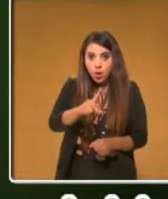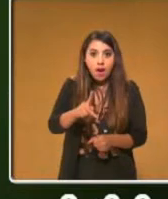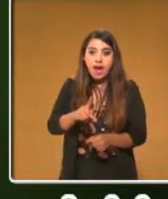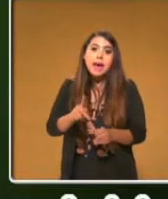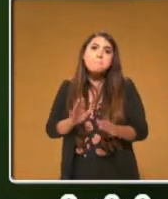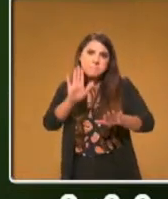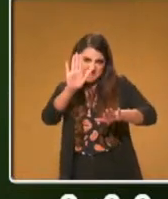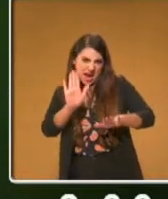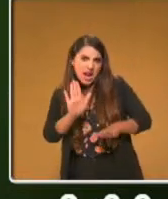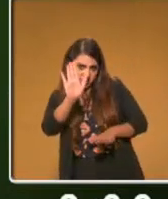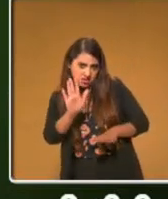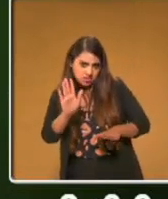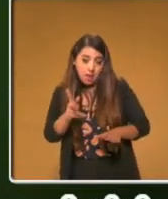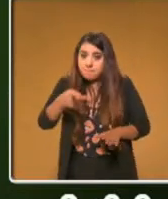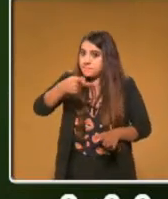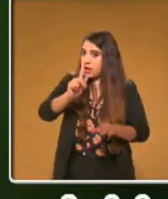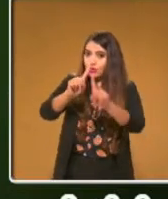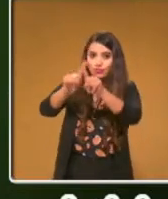costumbres diferentes.